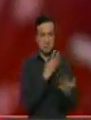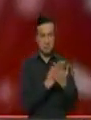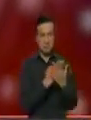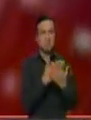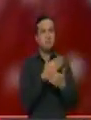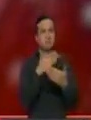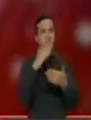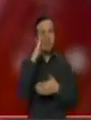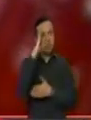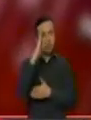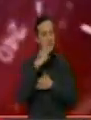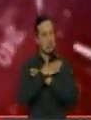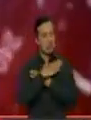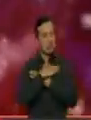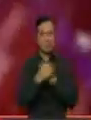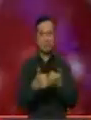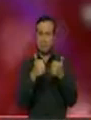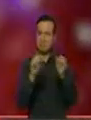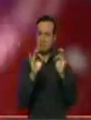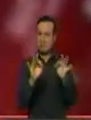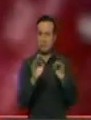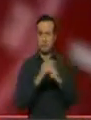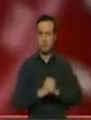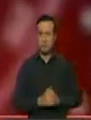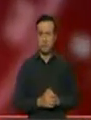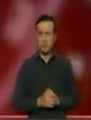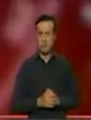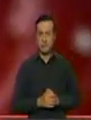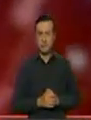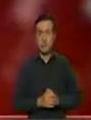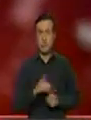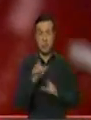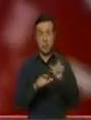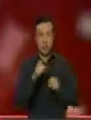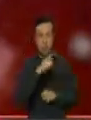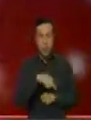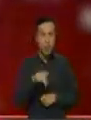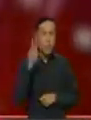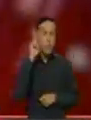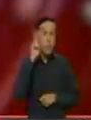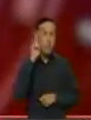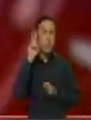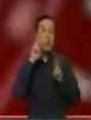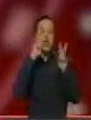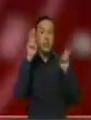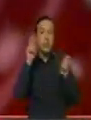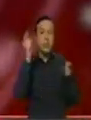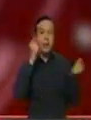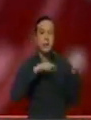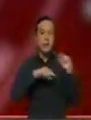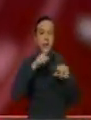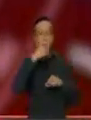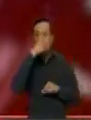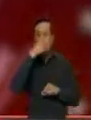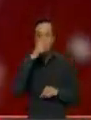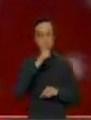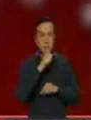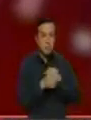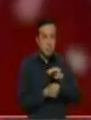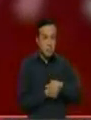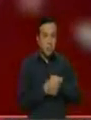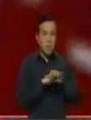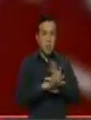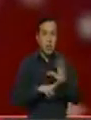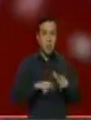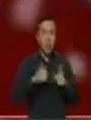policía. Cero impunidad. Los detenidos, además, estarían involucrados en delitos vinculados al tráfico de precursores químicos, tráfico de drogas,